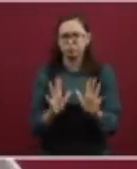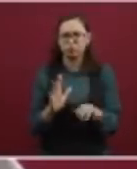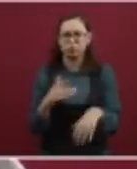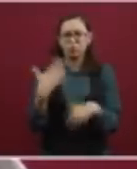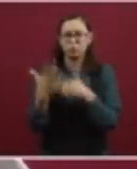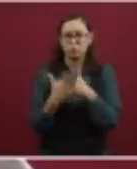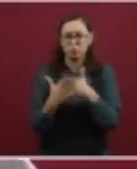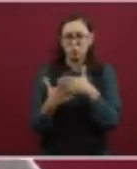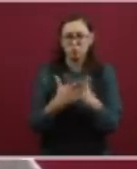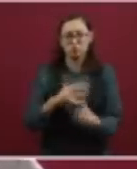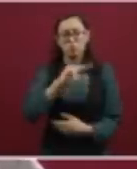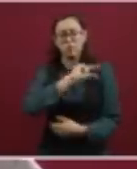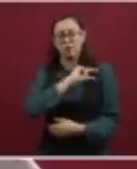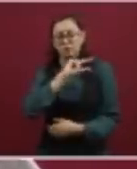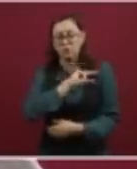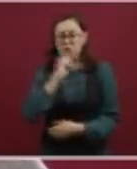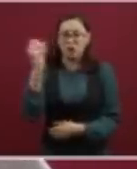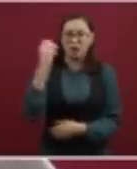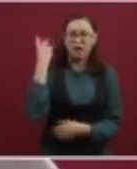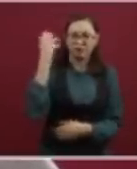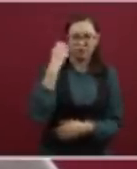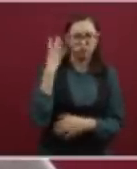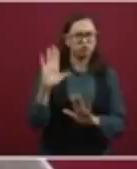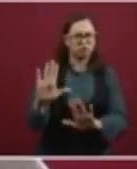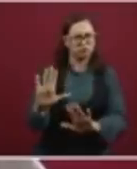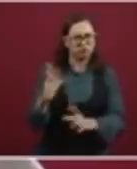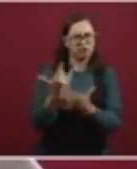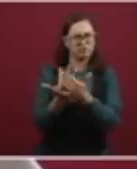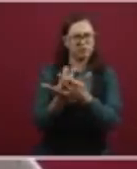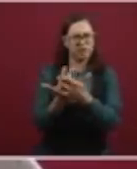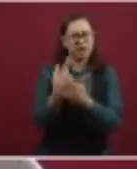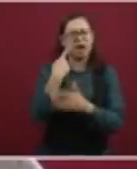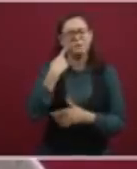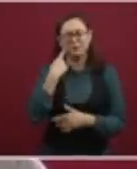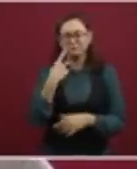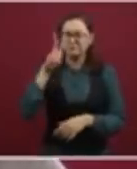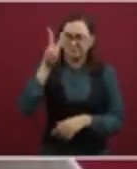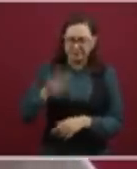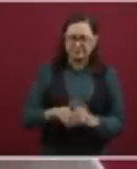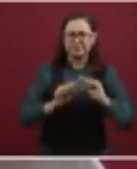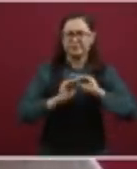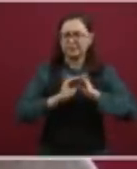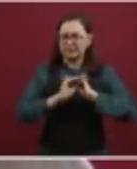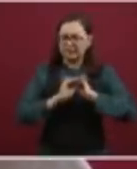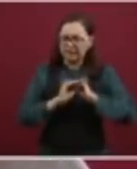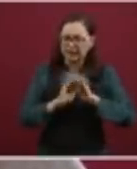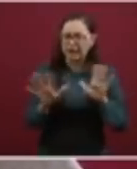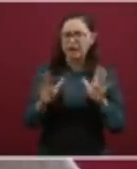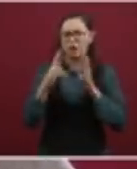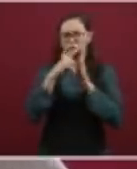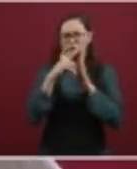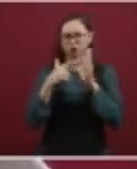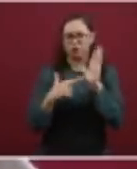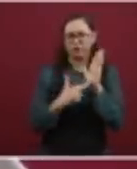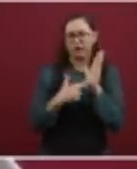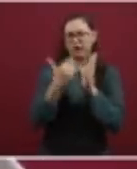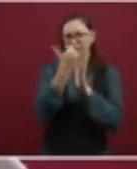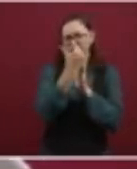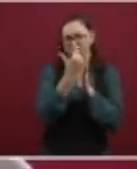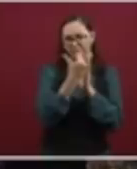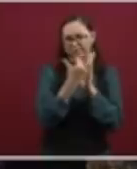evento privado hasta que no se tenga claramente revisado cuáles son los protocolos y